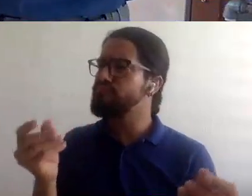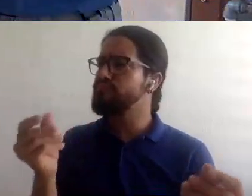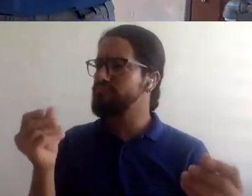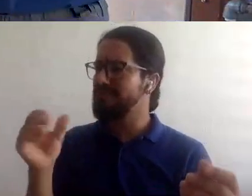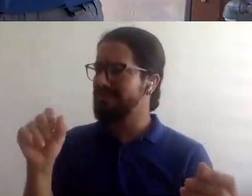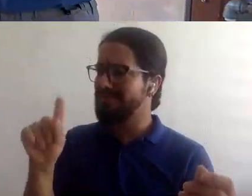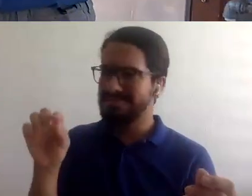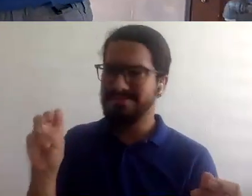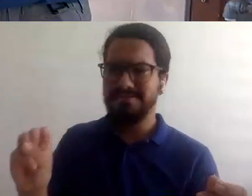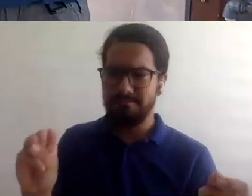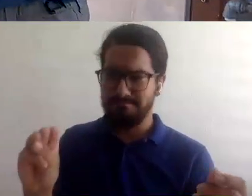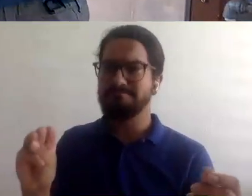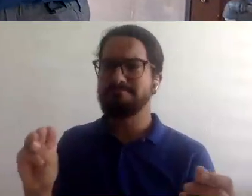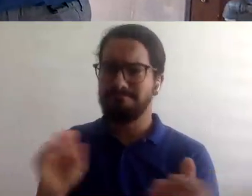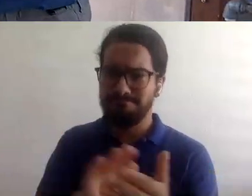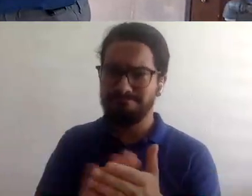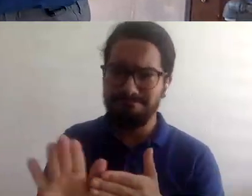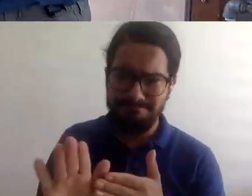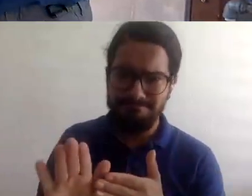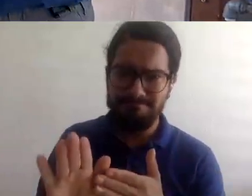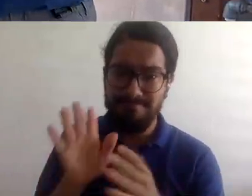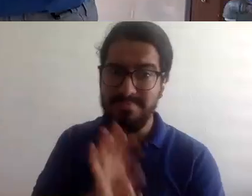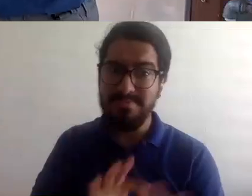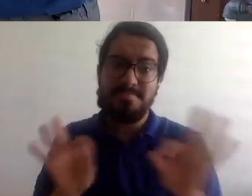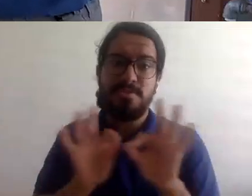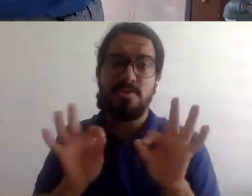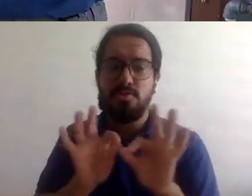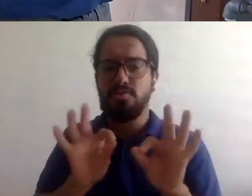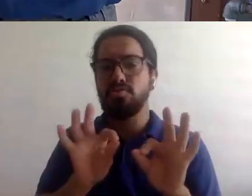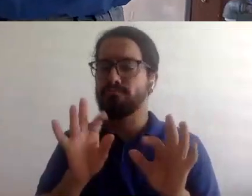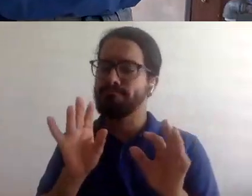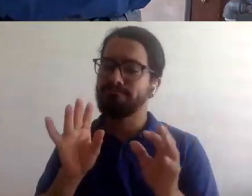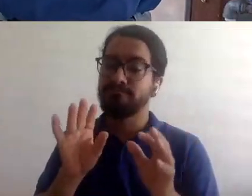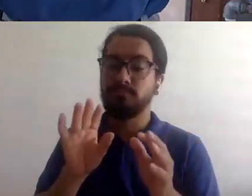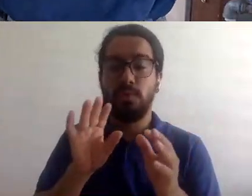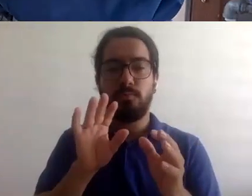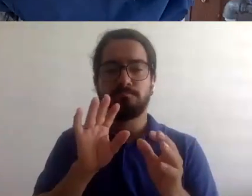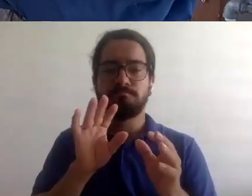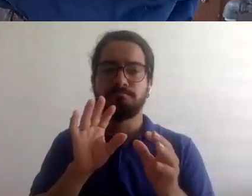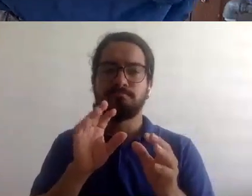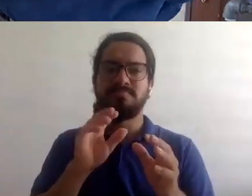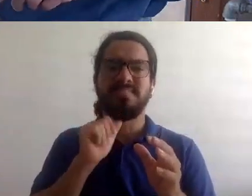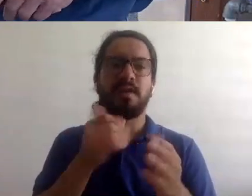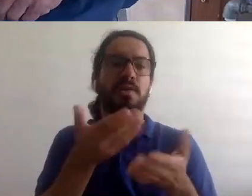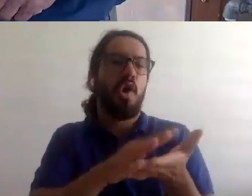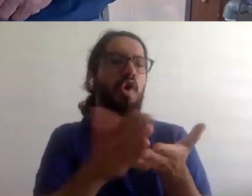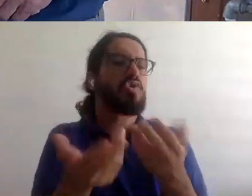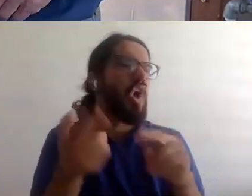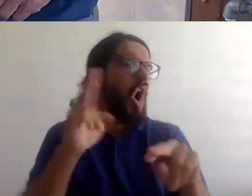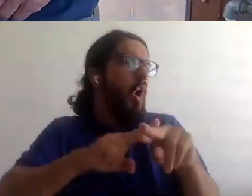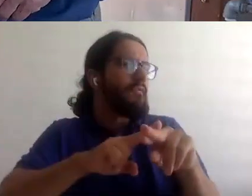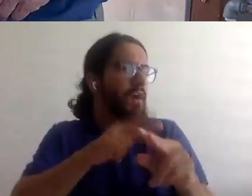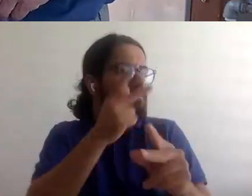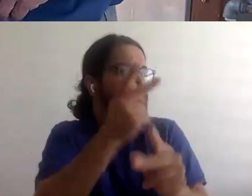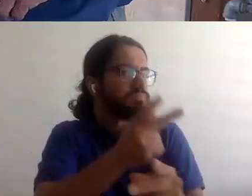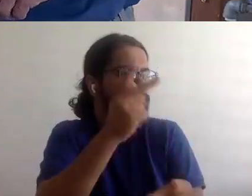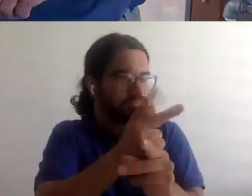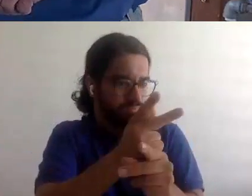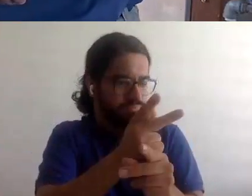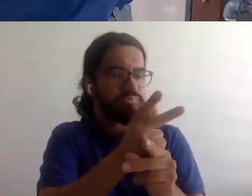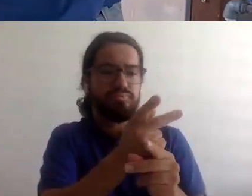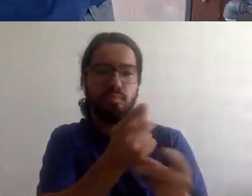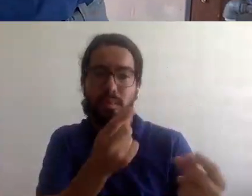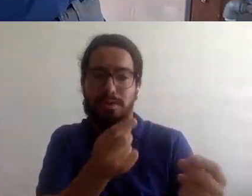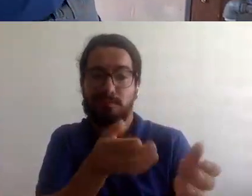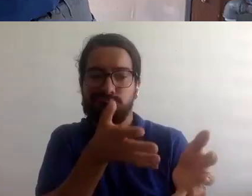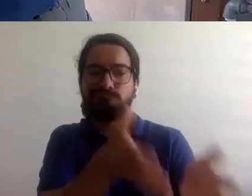la verdolaga, no lo queremos cocer mucho porque lo vamos a echar al horno, entonces puro sancochado. ¿Ok? Yo creo que ya